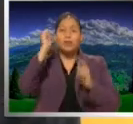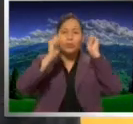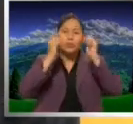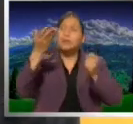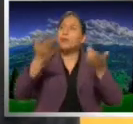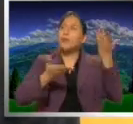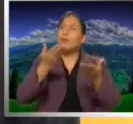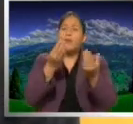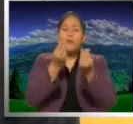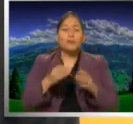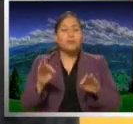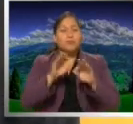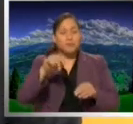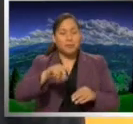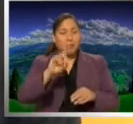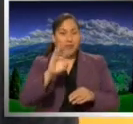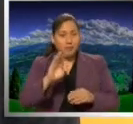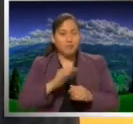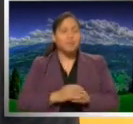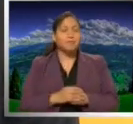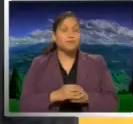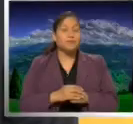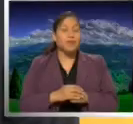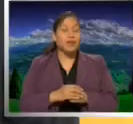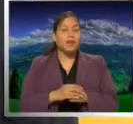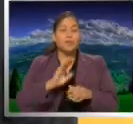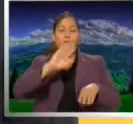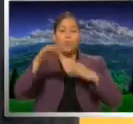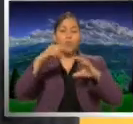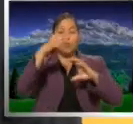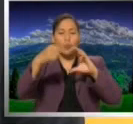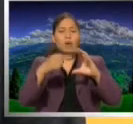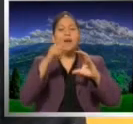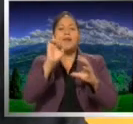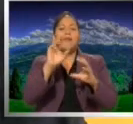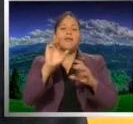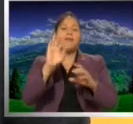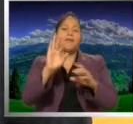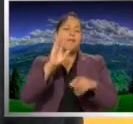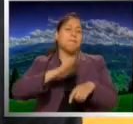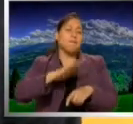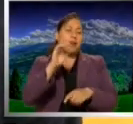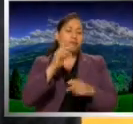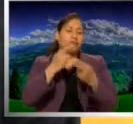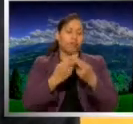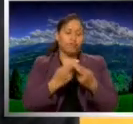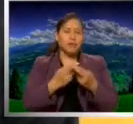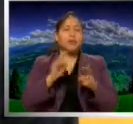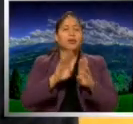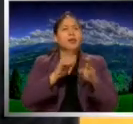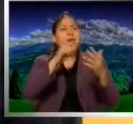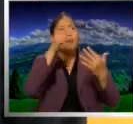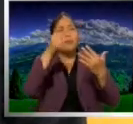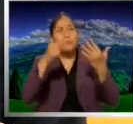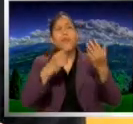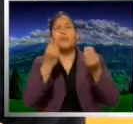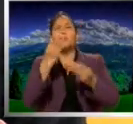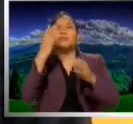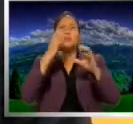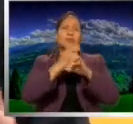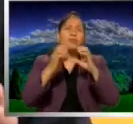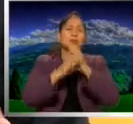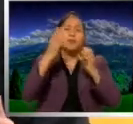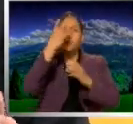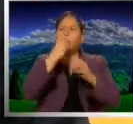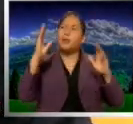más importantes de todo el mundo, y lo es por varias razones. Una, como bien mencionas, la enorme cantidad de atractivos. Hay,